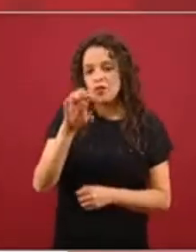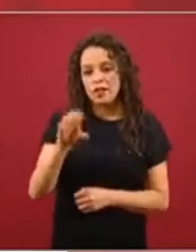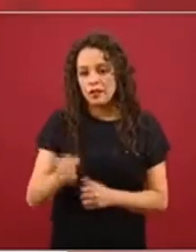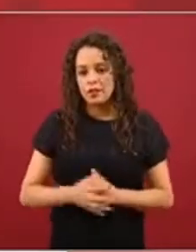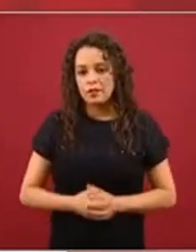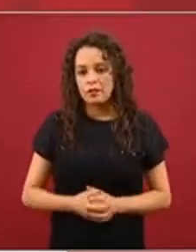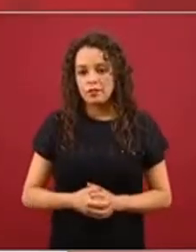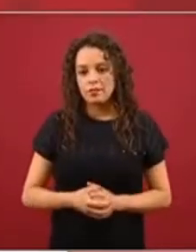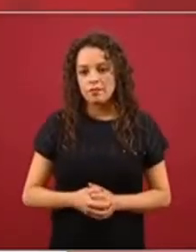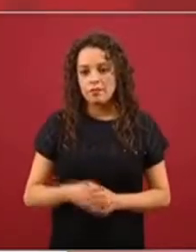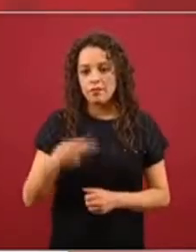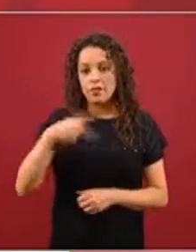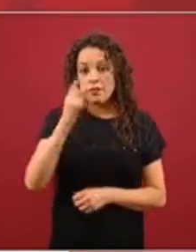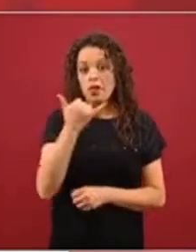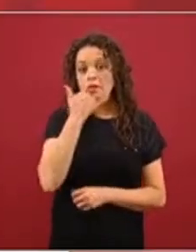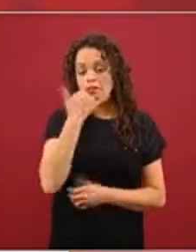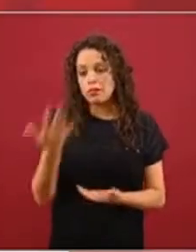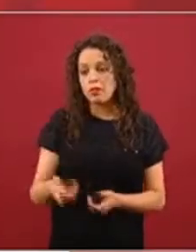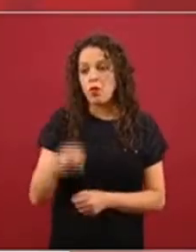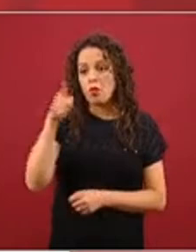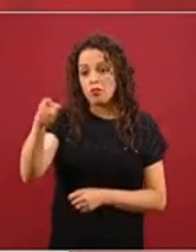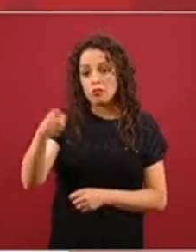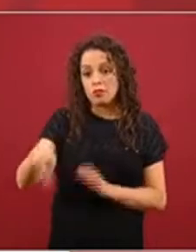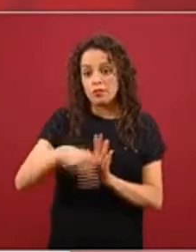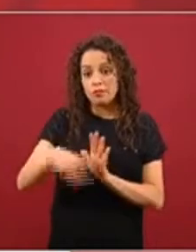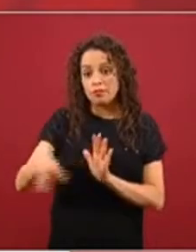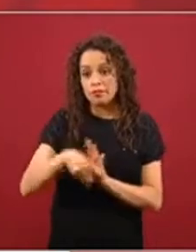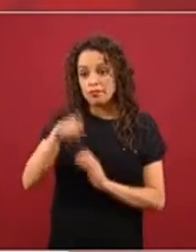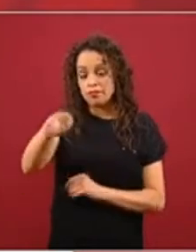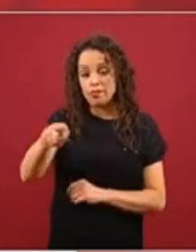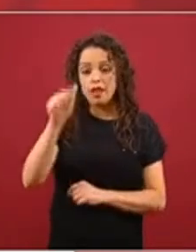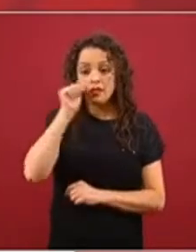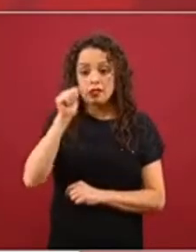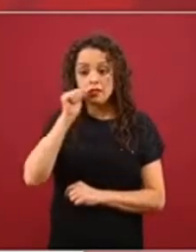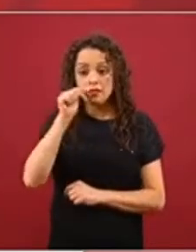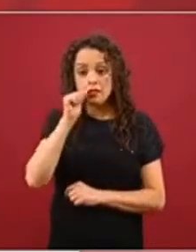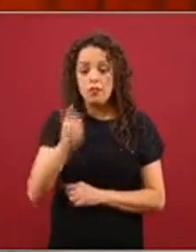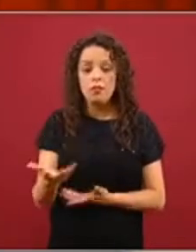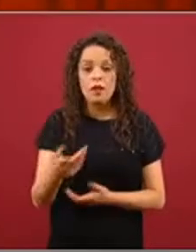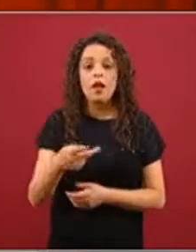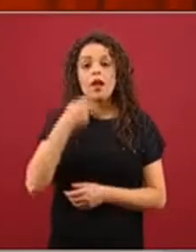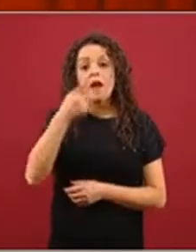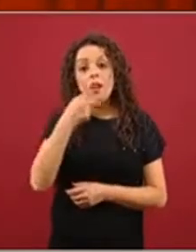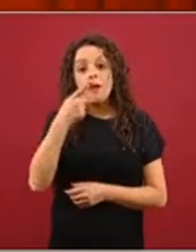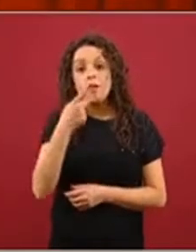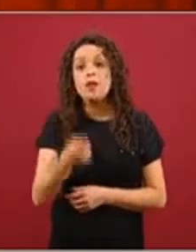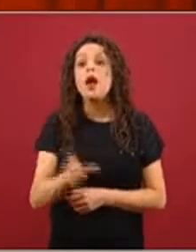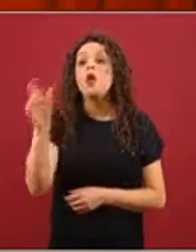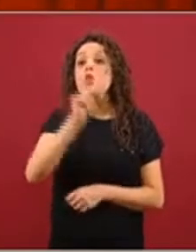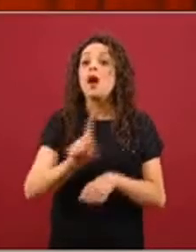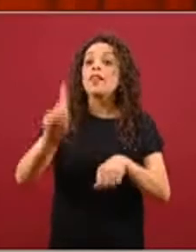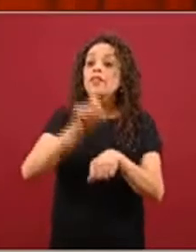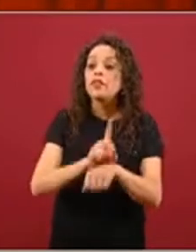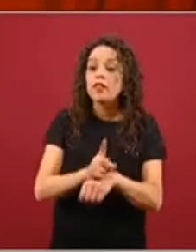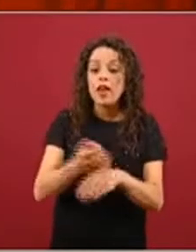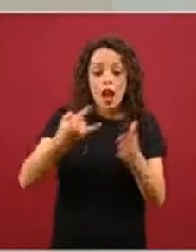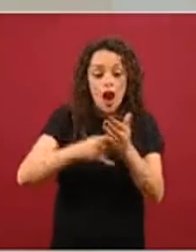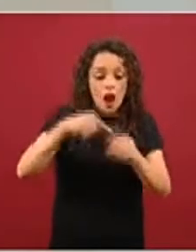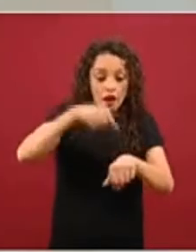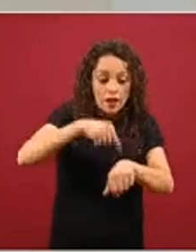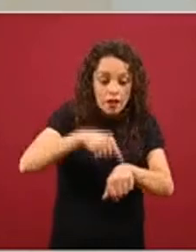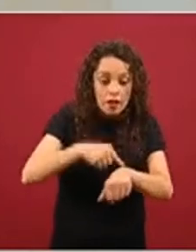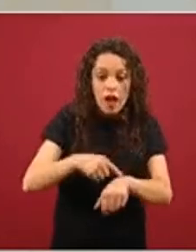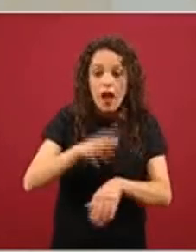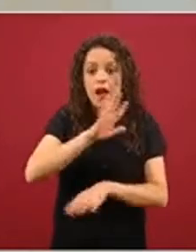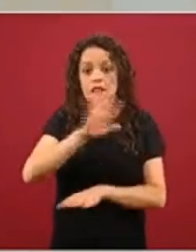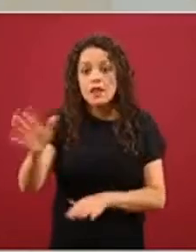con todo respeto, ha sido el que mucho ha contribuido a esto, cuando genera expectativas de qué día, qué hora, en qué minuto va a